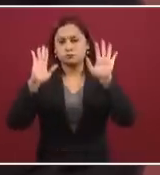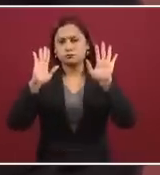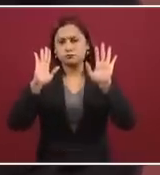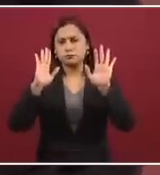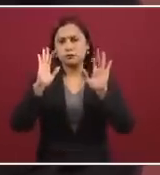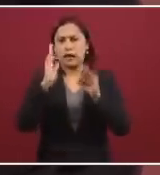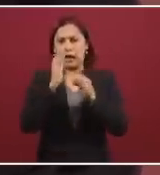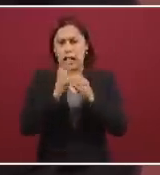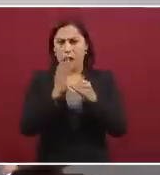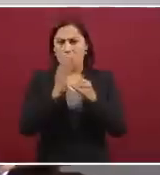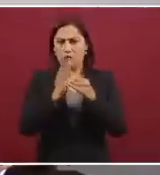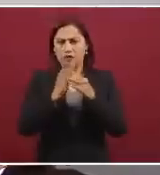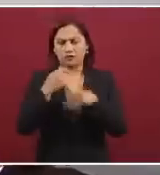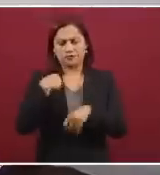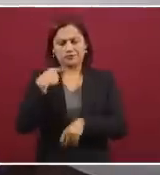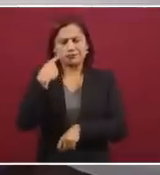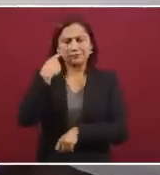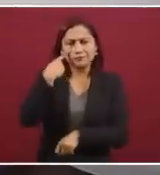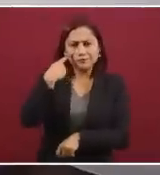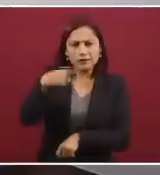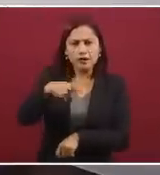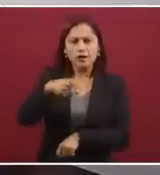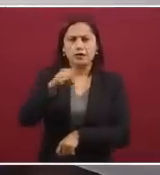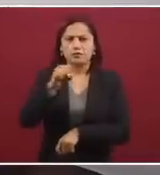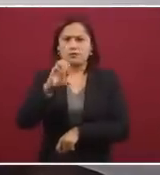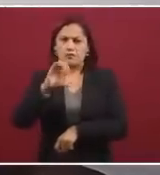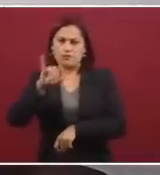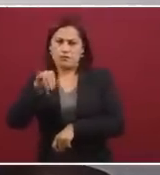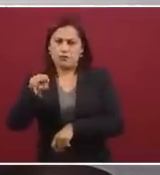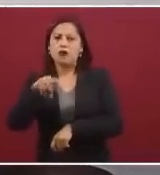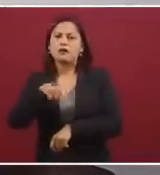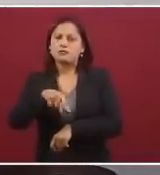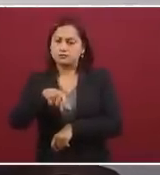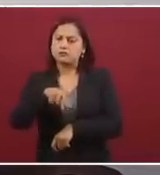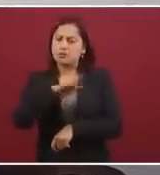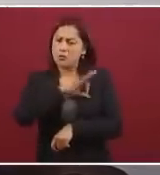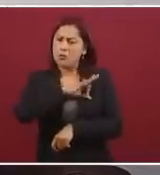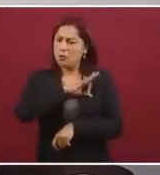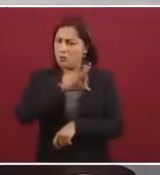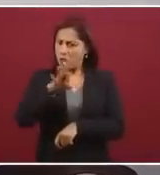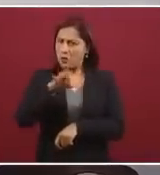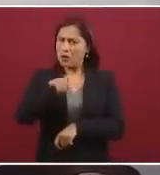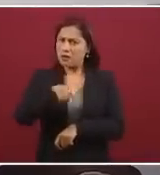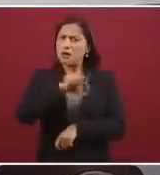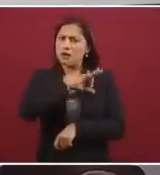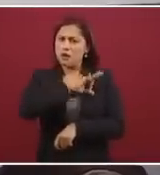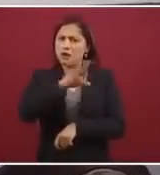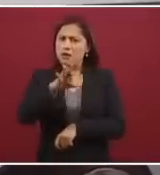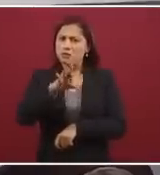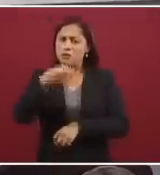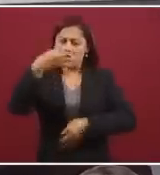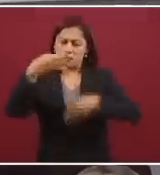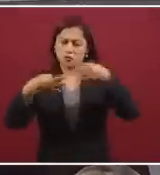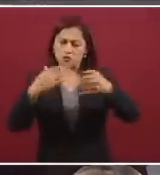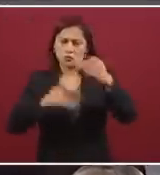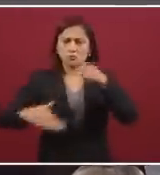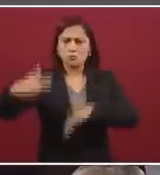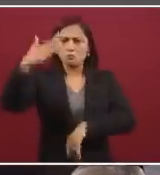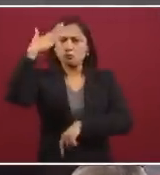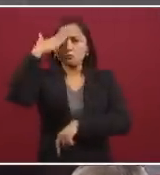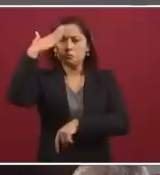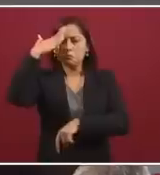se puede con los ministros y